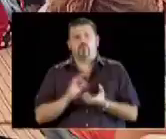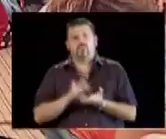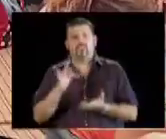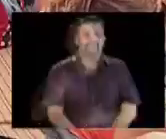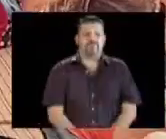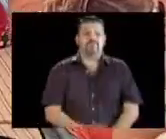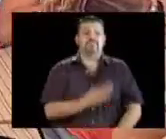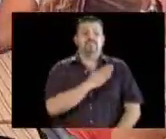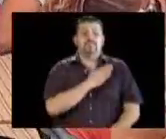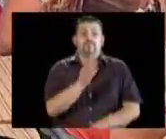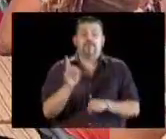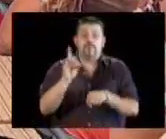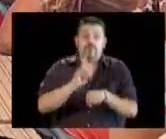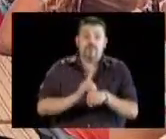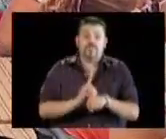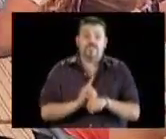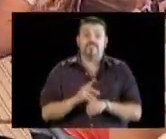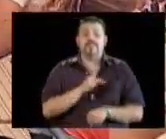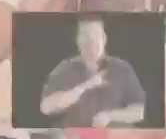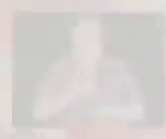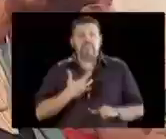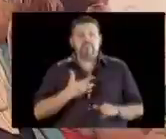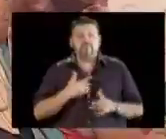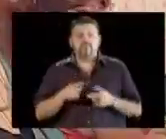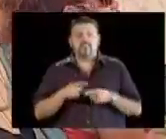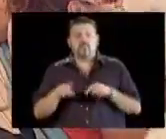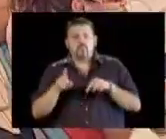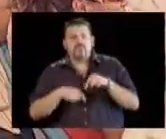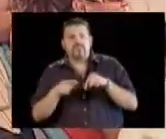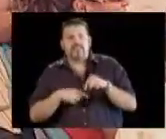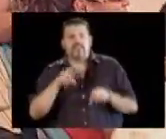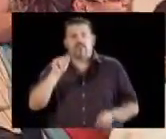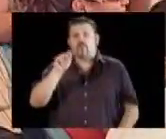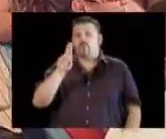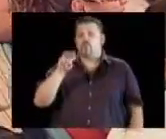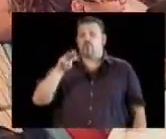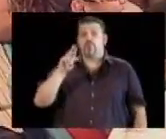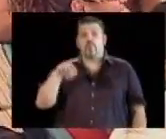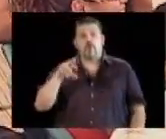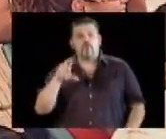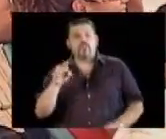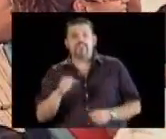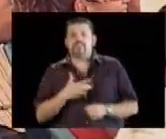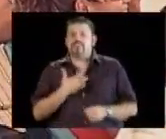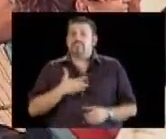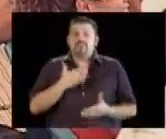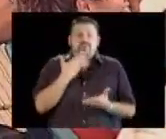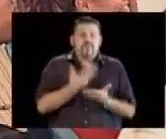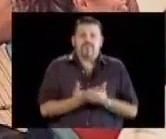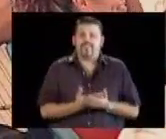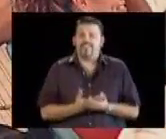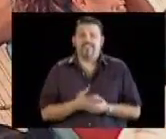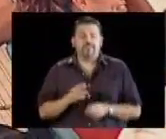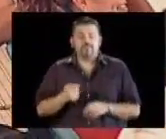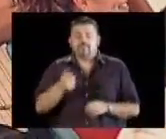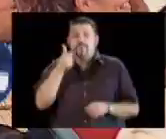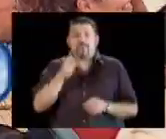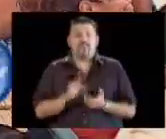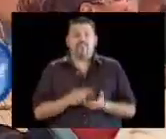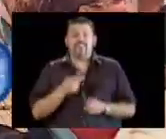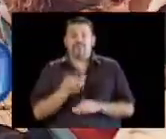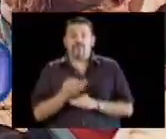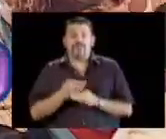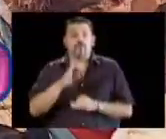Cuatro. Buenos días, mi nombre es Claudia y gracias a Buscar Salud, mi esposo y yo nos ganamos un bono de primer